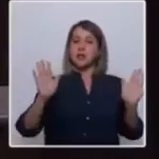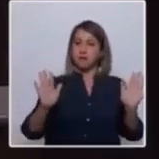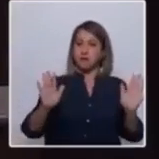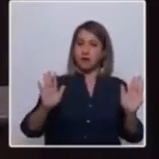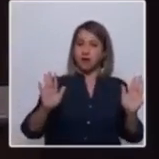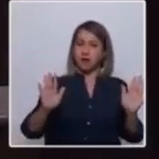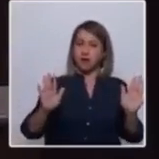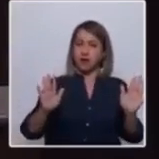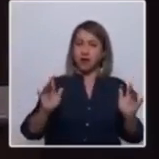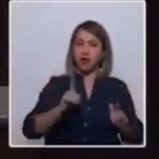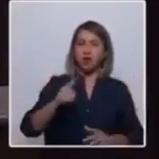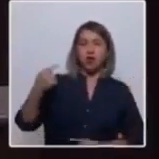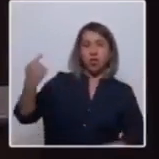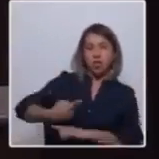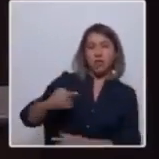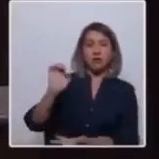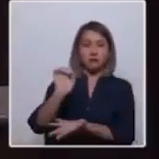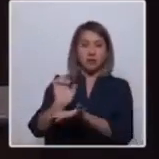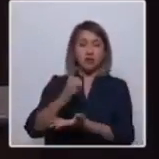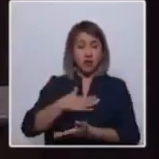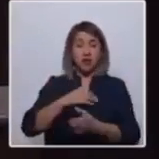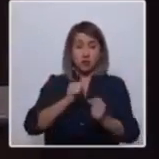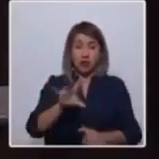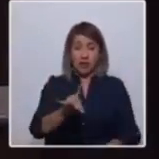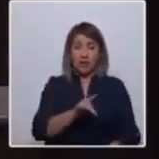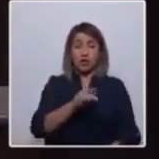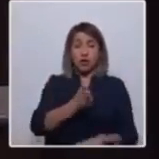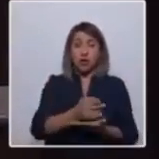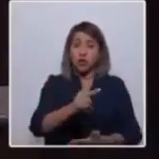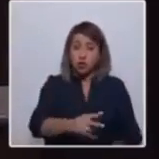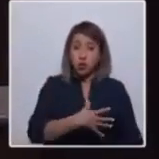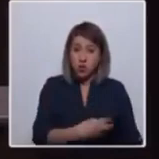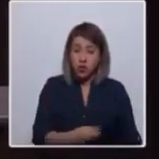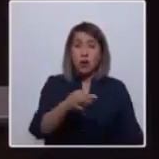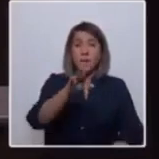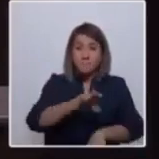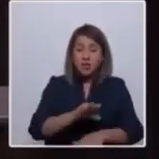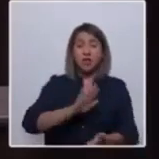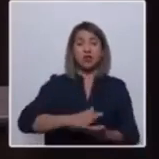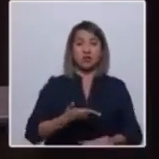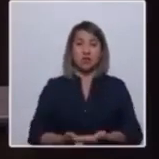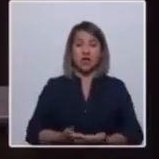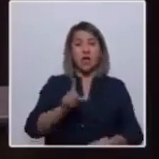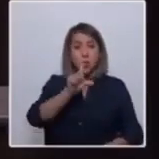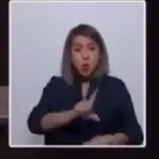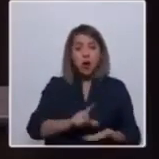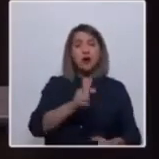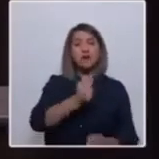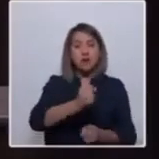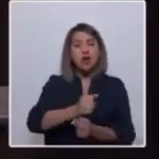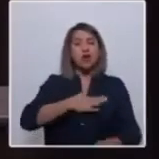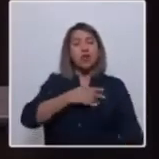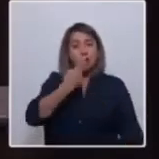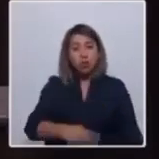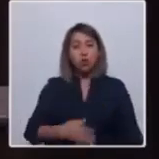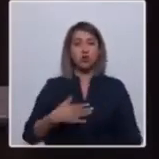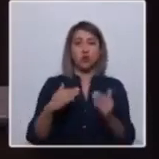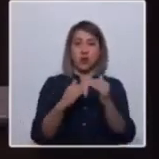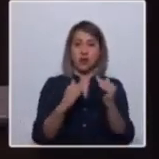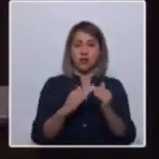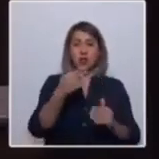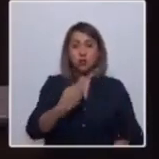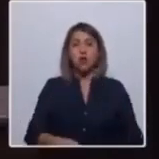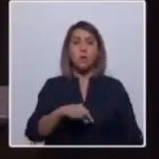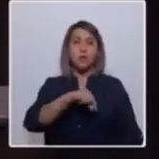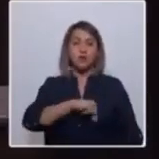no paniaguados del Estado. Quieren poder elegir el colegio de sus hijos, el médico que los sane, el lugar donde trabajen. Quieren ser dueños de su casa, de sus